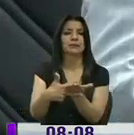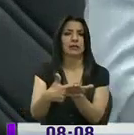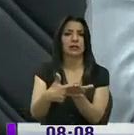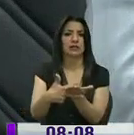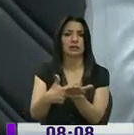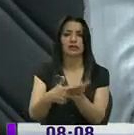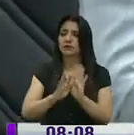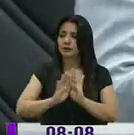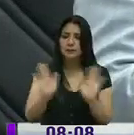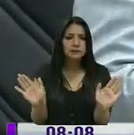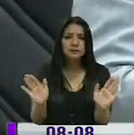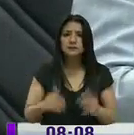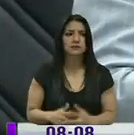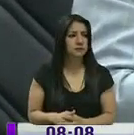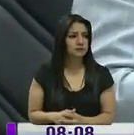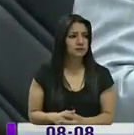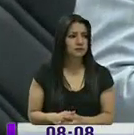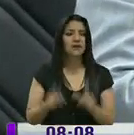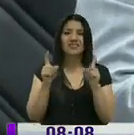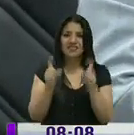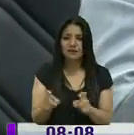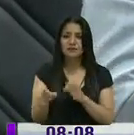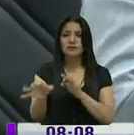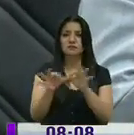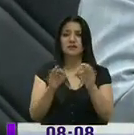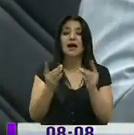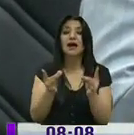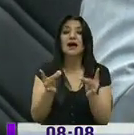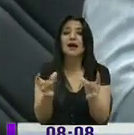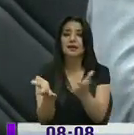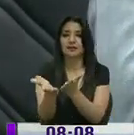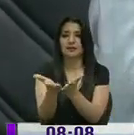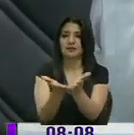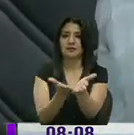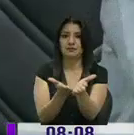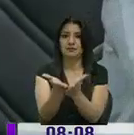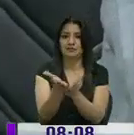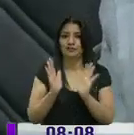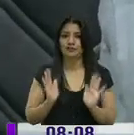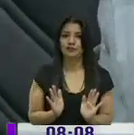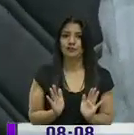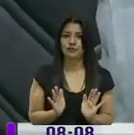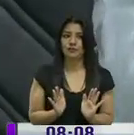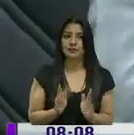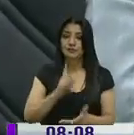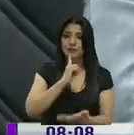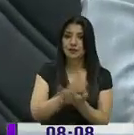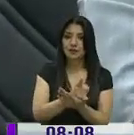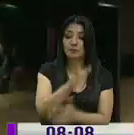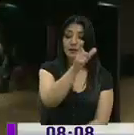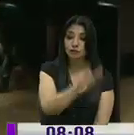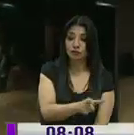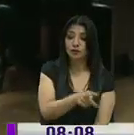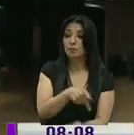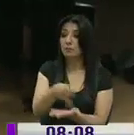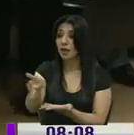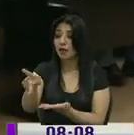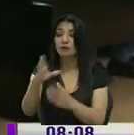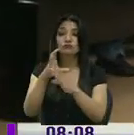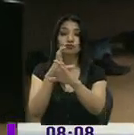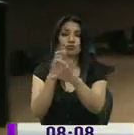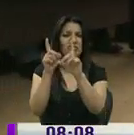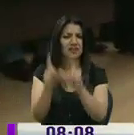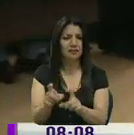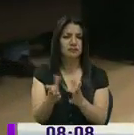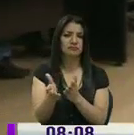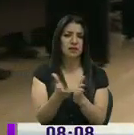de una tarifa aquí hay que hablar de calidad de servicio porque nosotros dependemos del usuario en tanto conductores